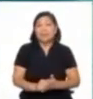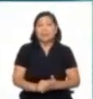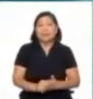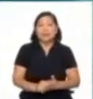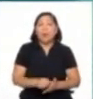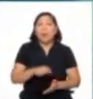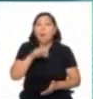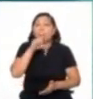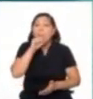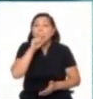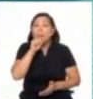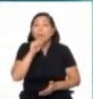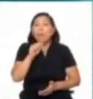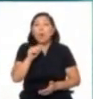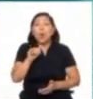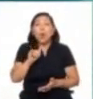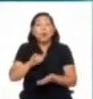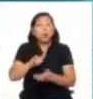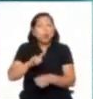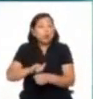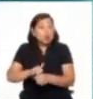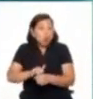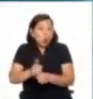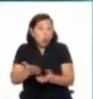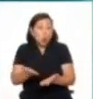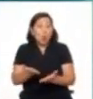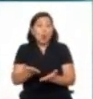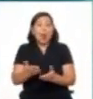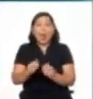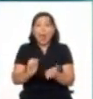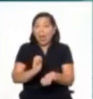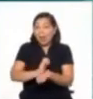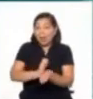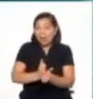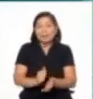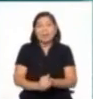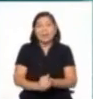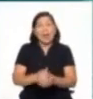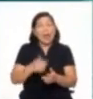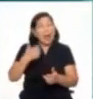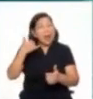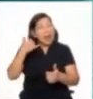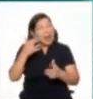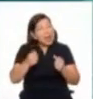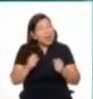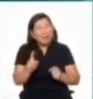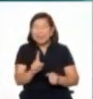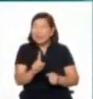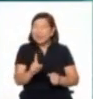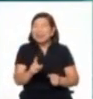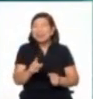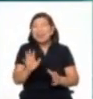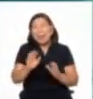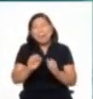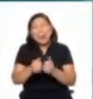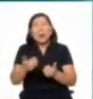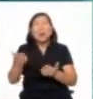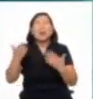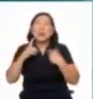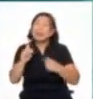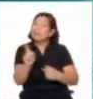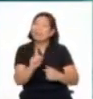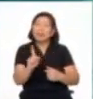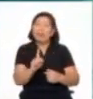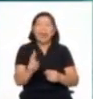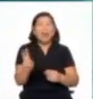el pollito, el yogur, el huevo, el queso. Tratar de no mandar, por ejemplo, la leche, porque la leche se suele avinagrar. Respecto a las frutas y las